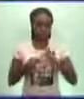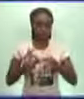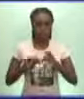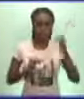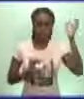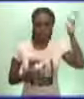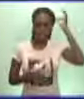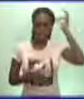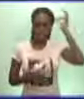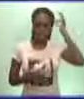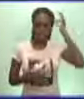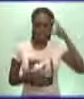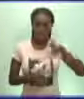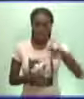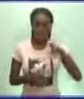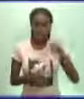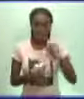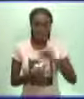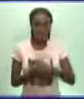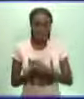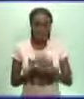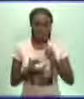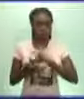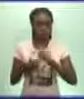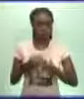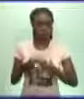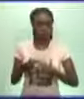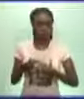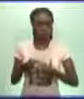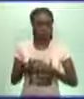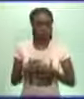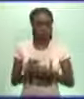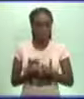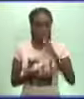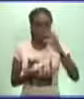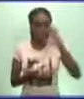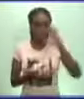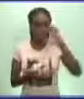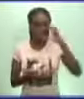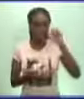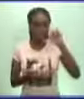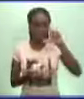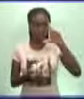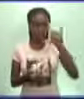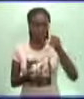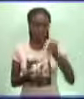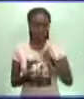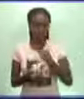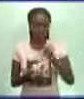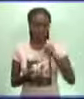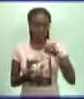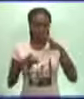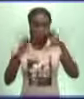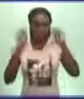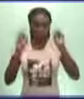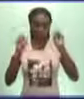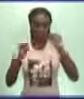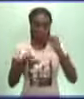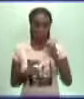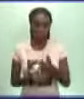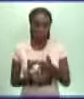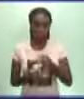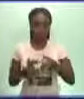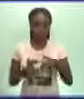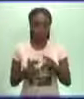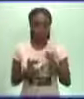la novela Cecilia Valdés y su autor Cirilo Villaverde cautivaron toda tu atención, porque tomaron el